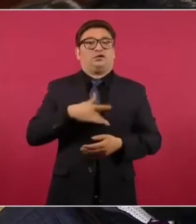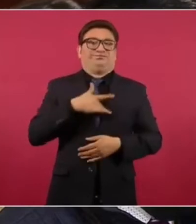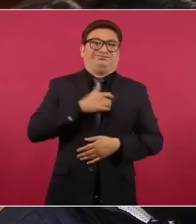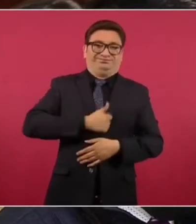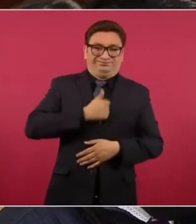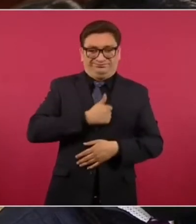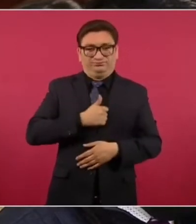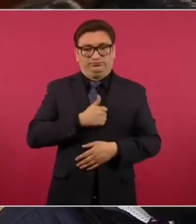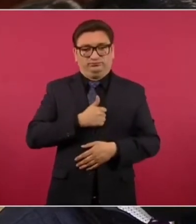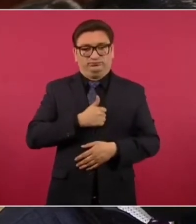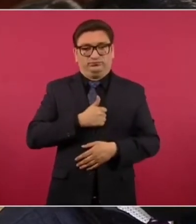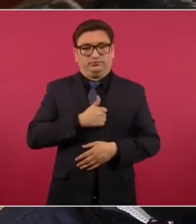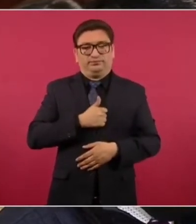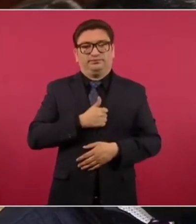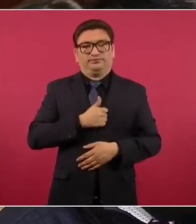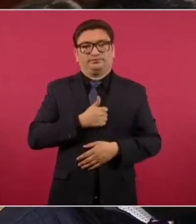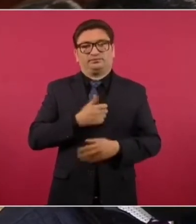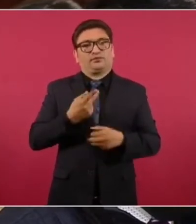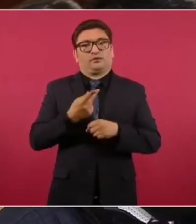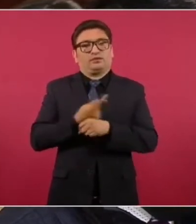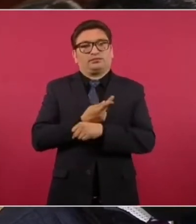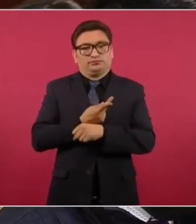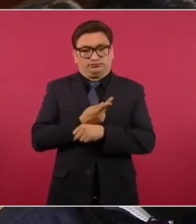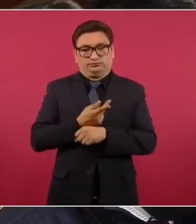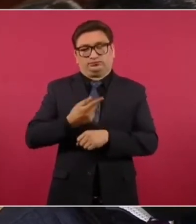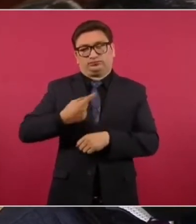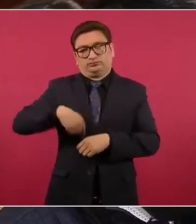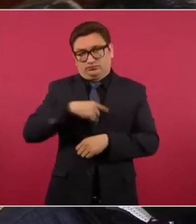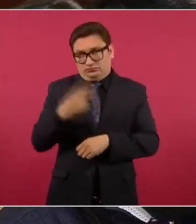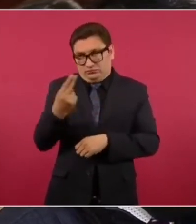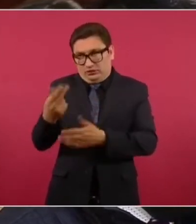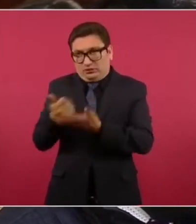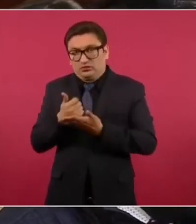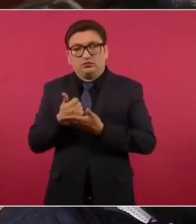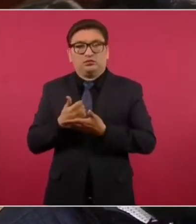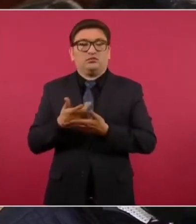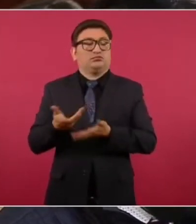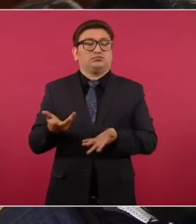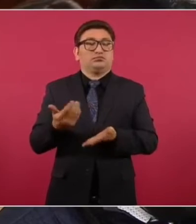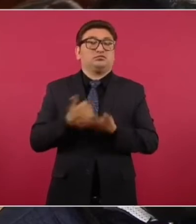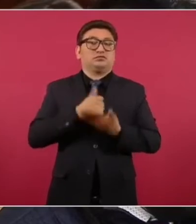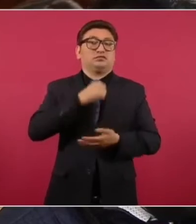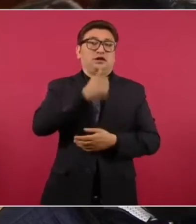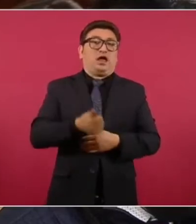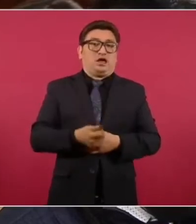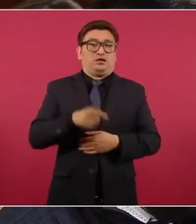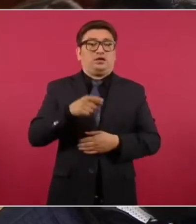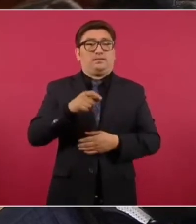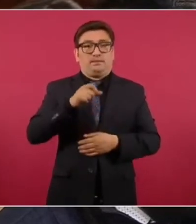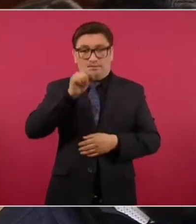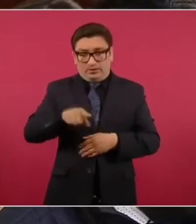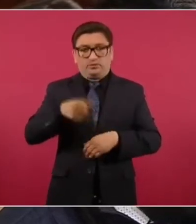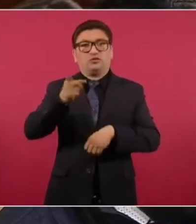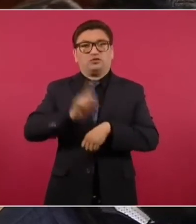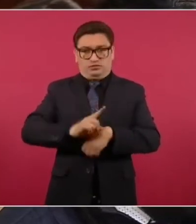Lamentablemente se suscitó que pues necesitamos el apoyo y no nos lo dieron. Usted ese último día